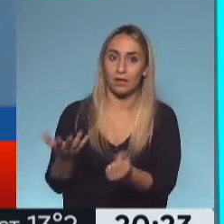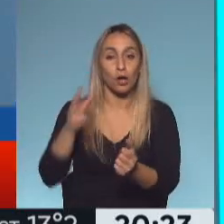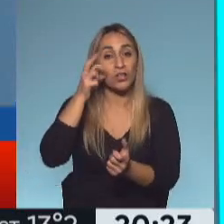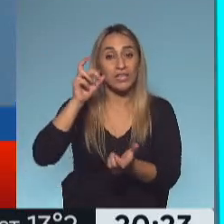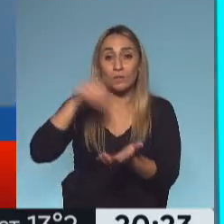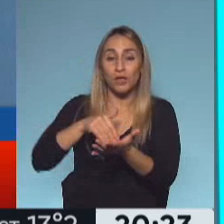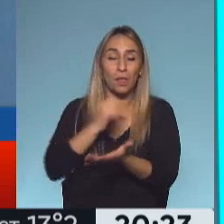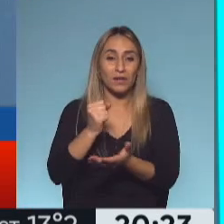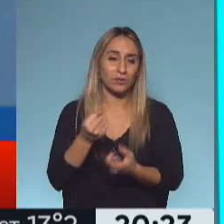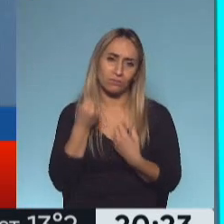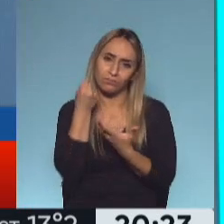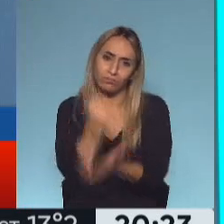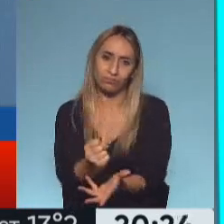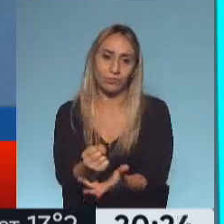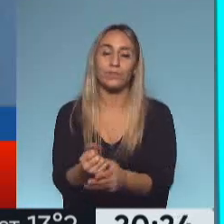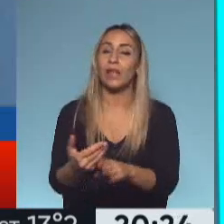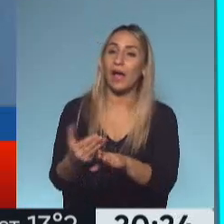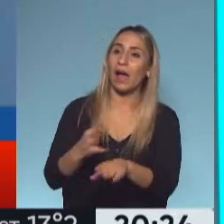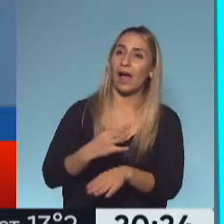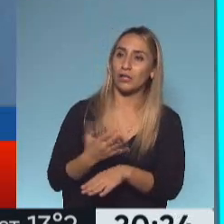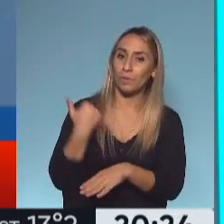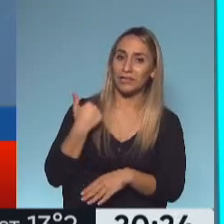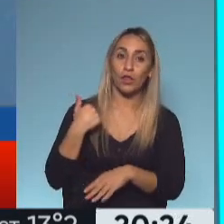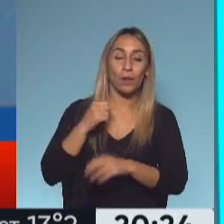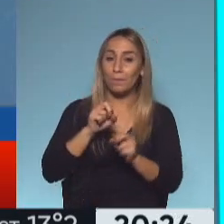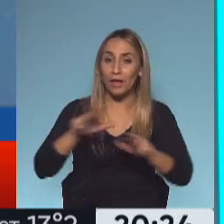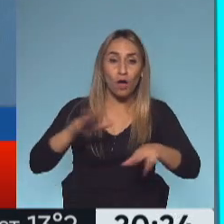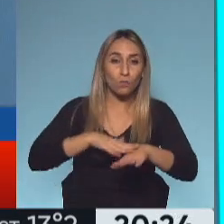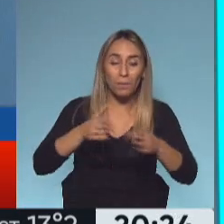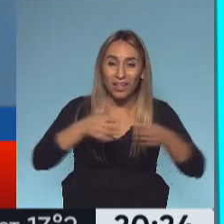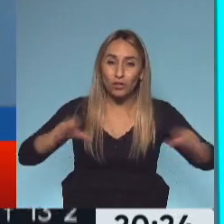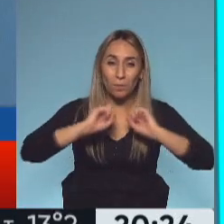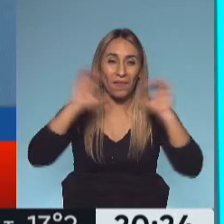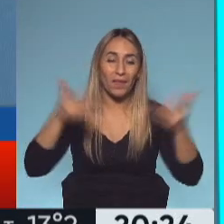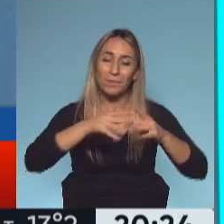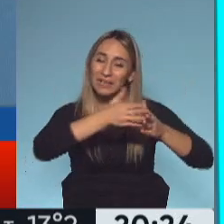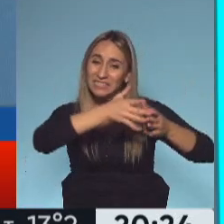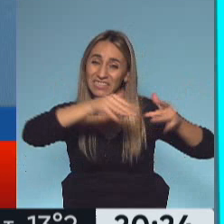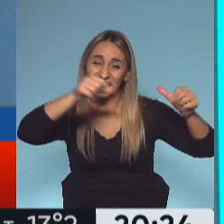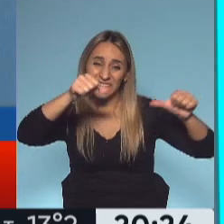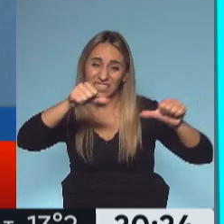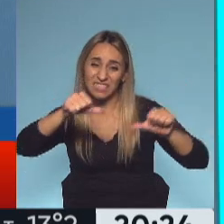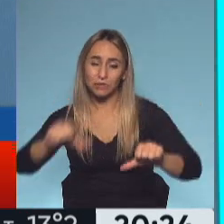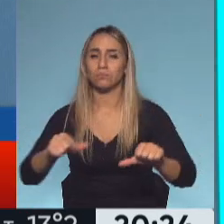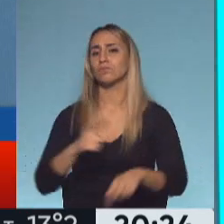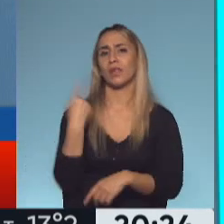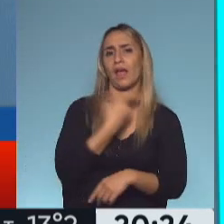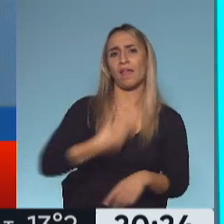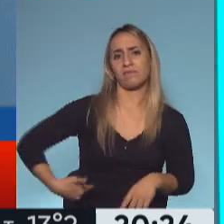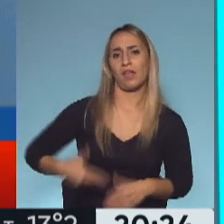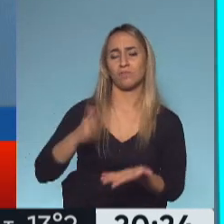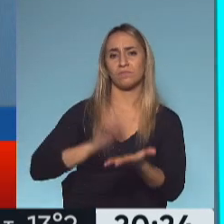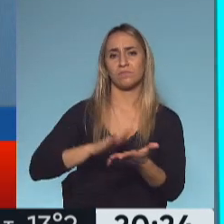ejemplo, el año pasado, en el peor momento de la pandemia, para que saliéramos como el Estado, como garante de cerca